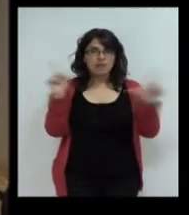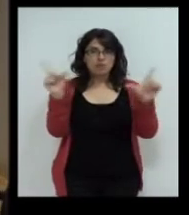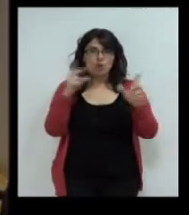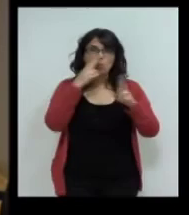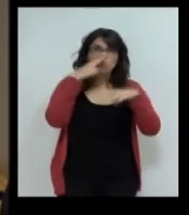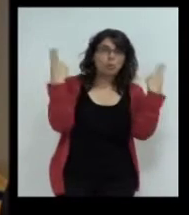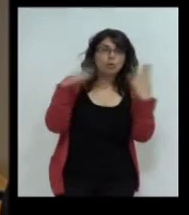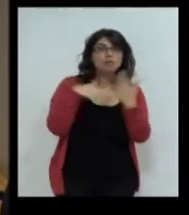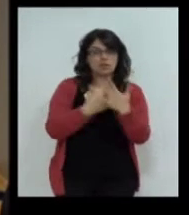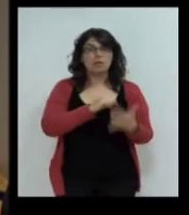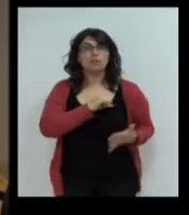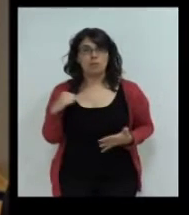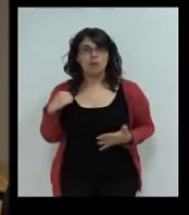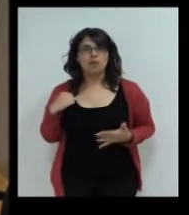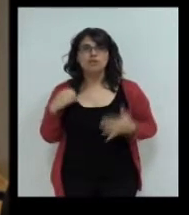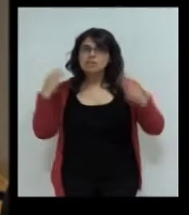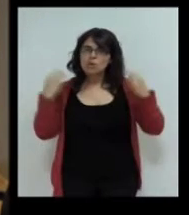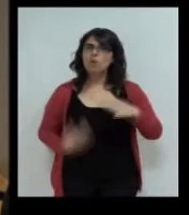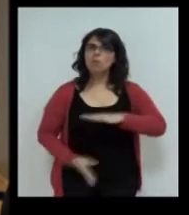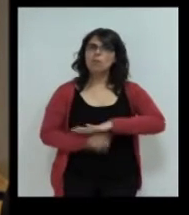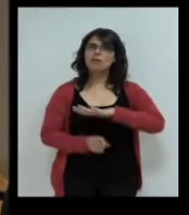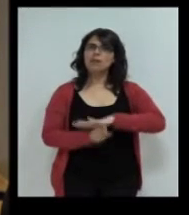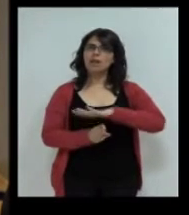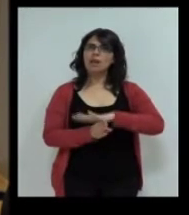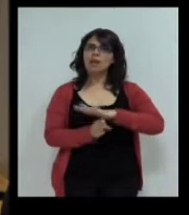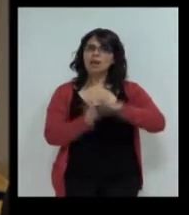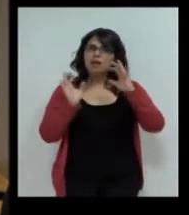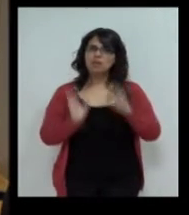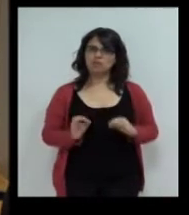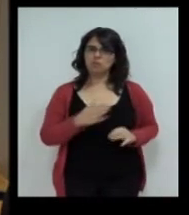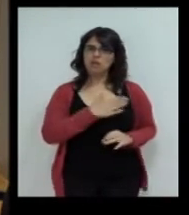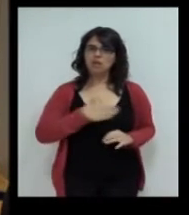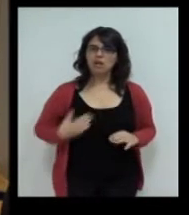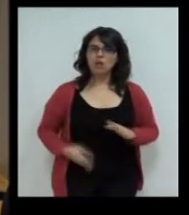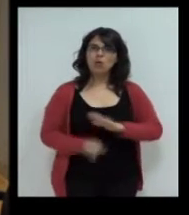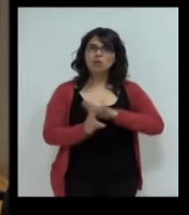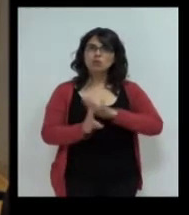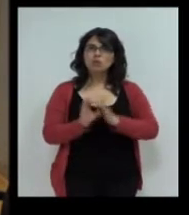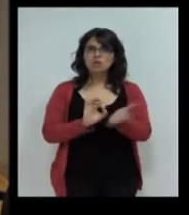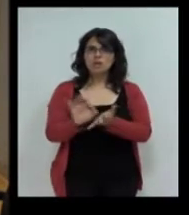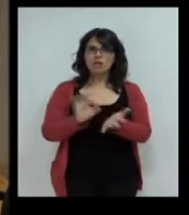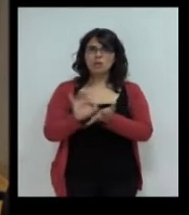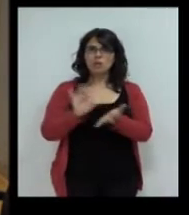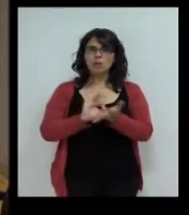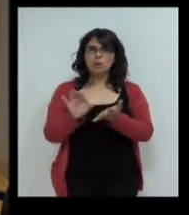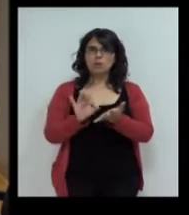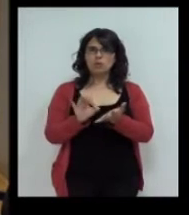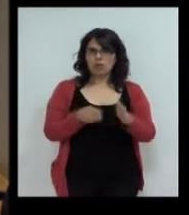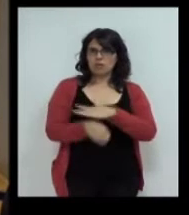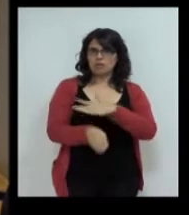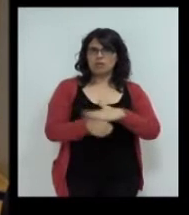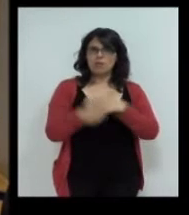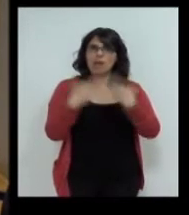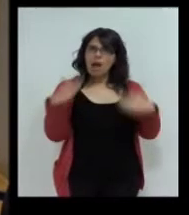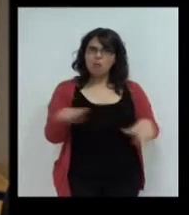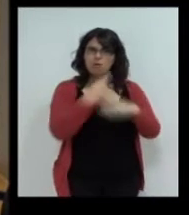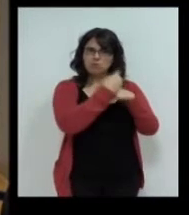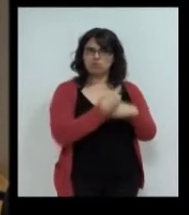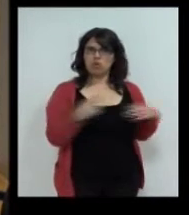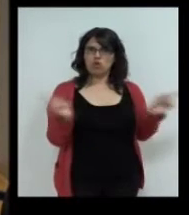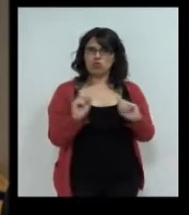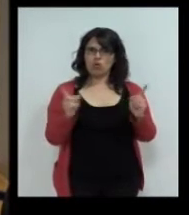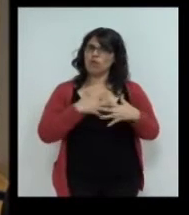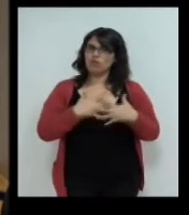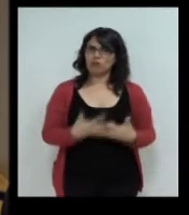¿no? Incluso privados, sí, mantendrían la inercia de seguir prestando este tipo de servicios de forma accesible, de manera voluntaria. Claro, pero es un